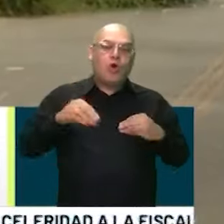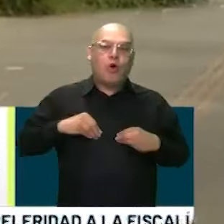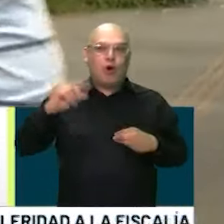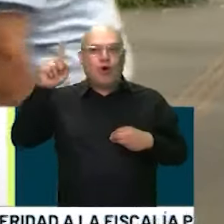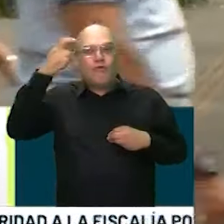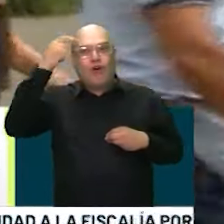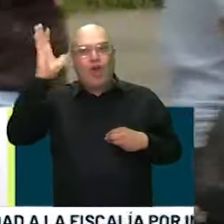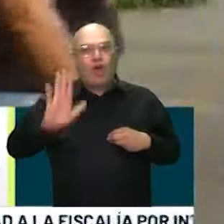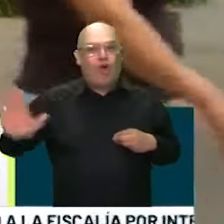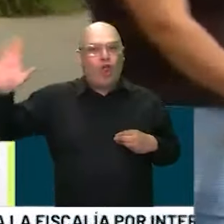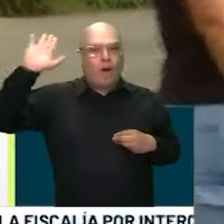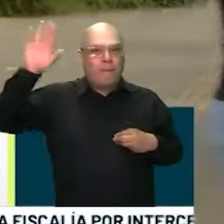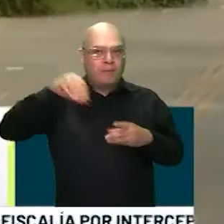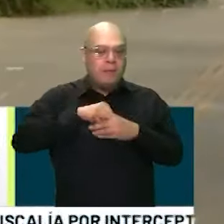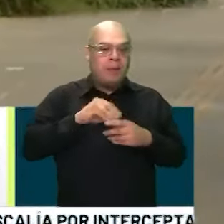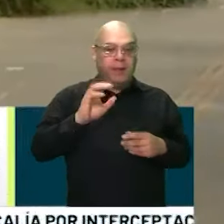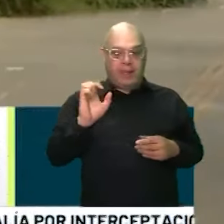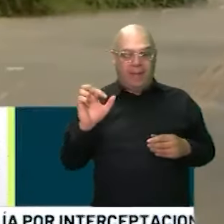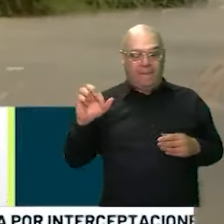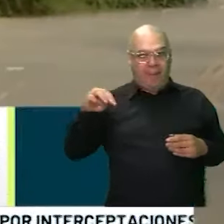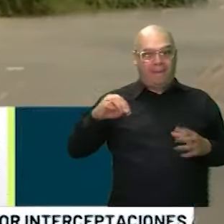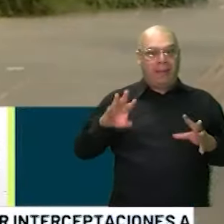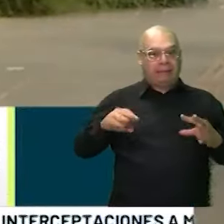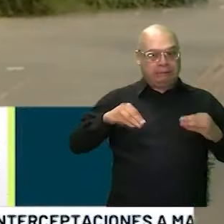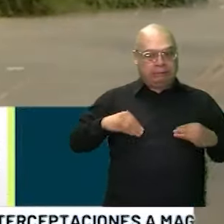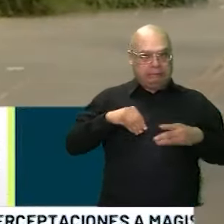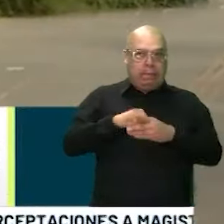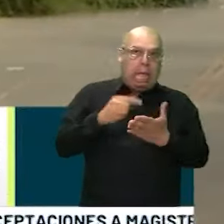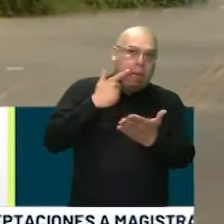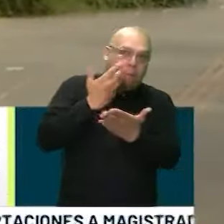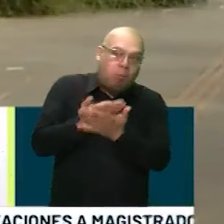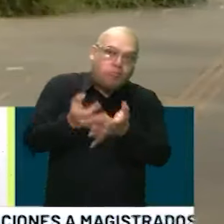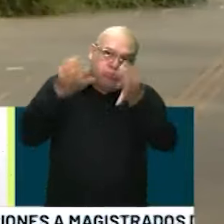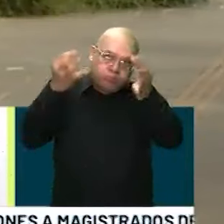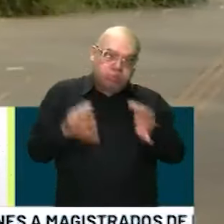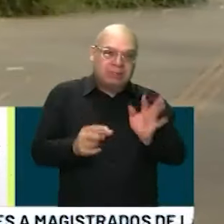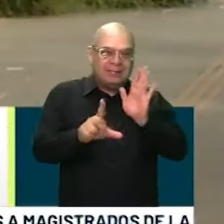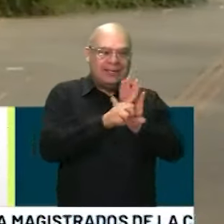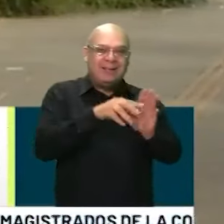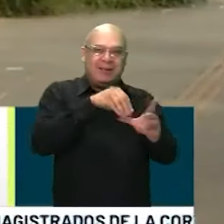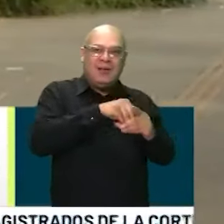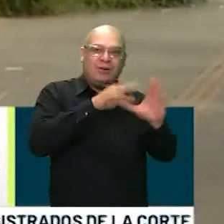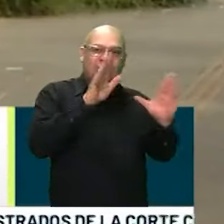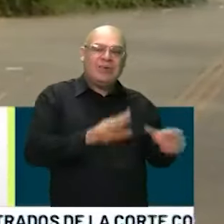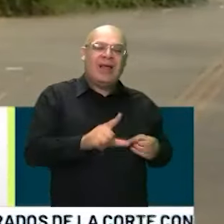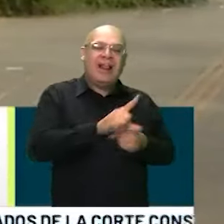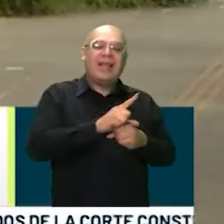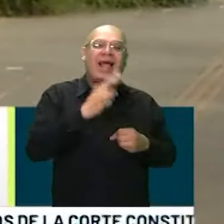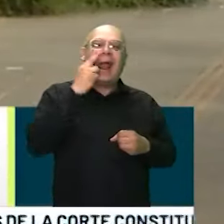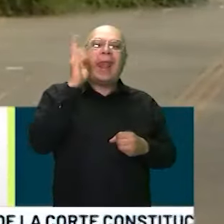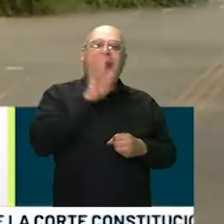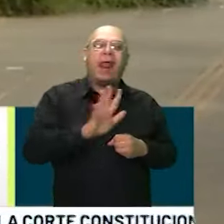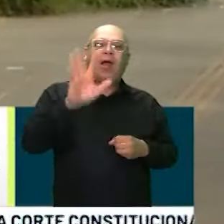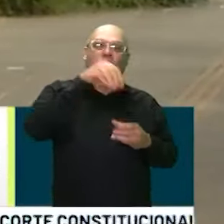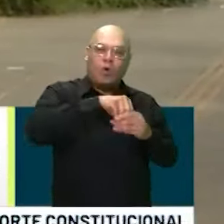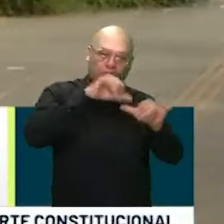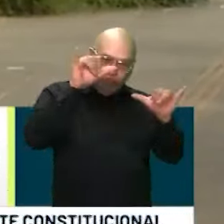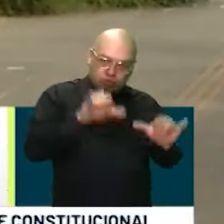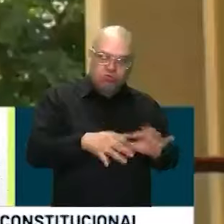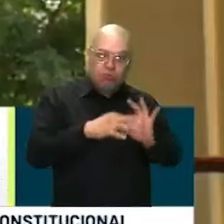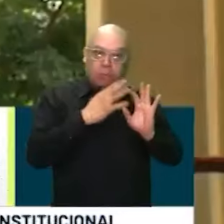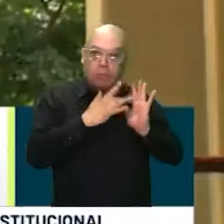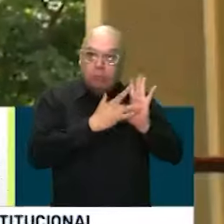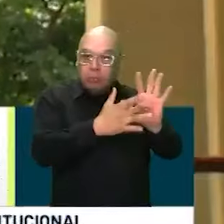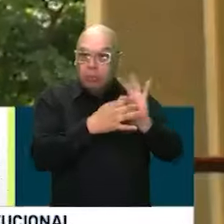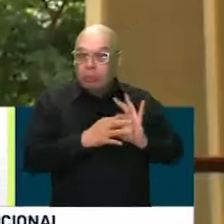que EPM aceptara la propuesta legal que estamos haciendo como Liga Nacional de Usuarios y eso se vería reflejado en un